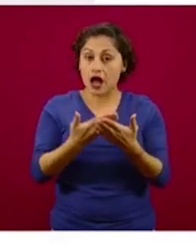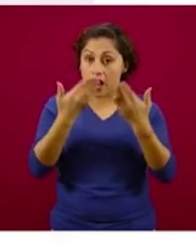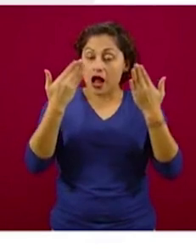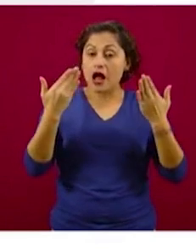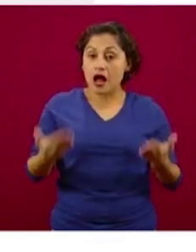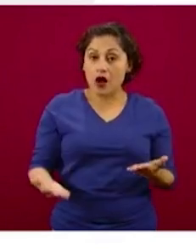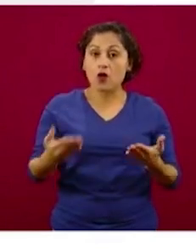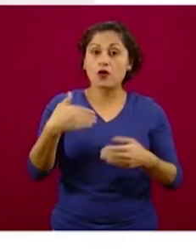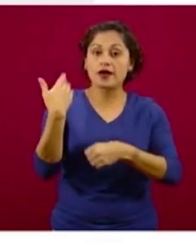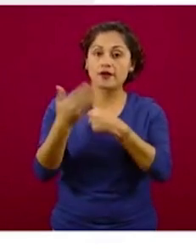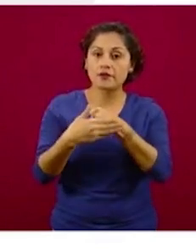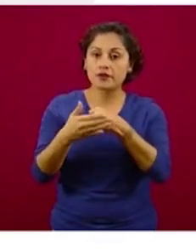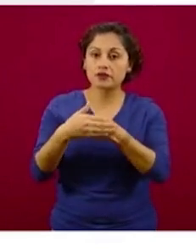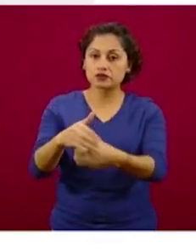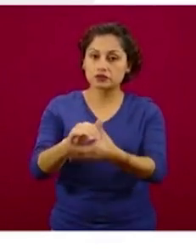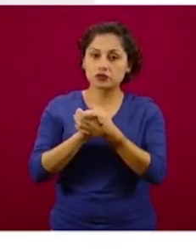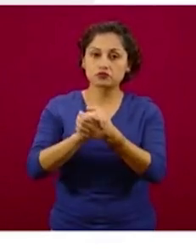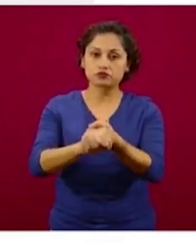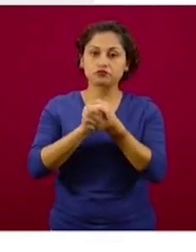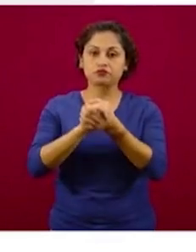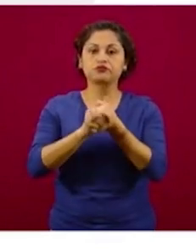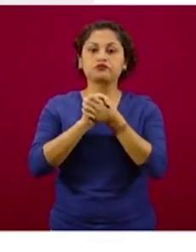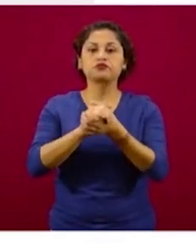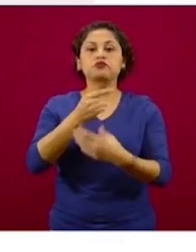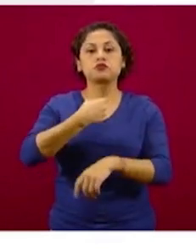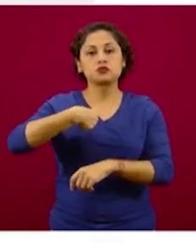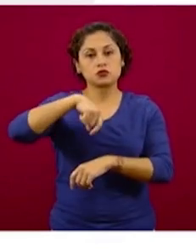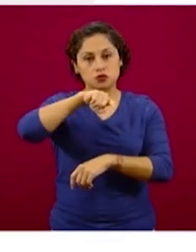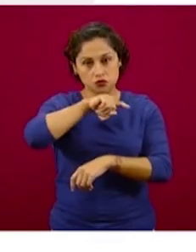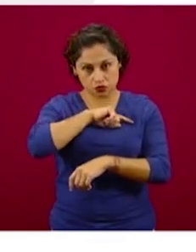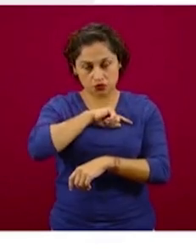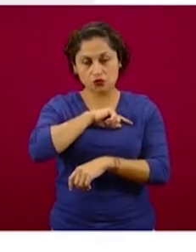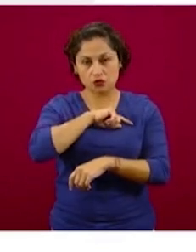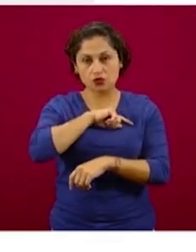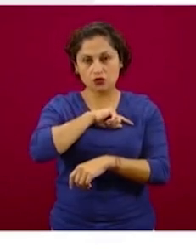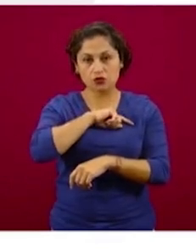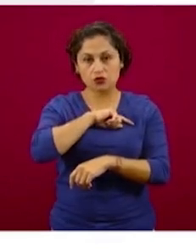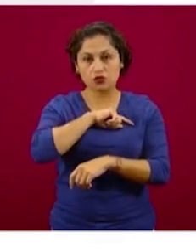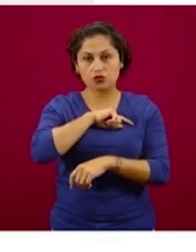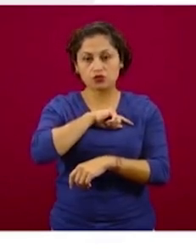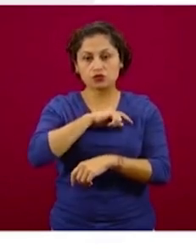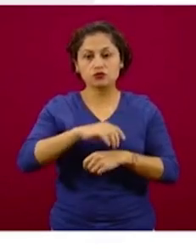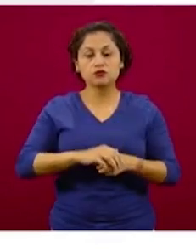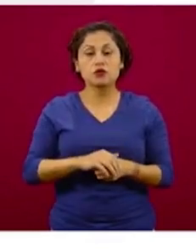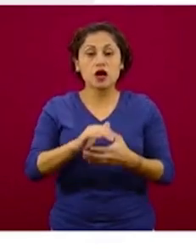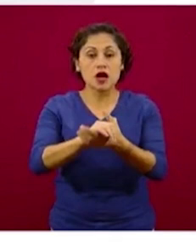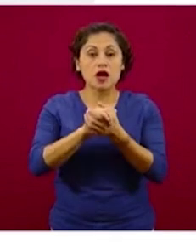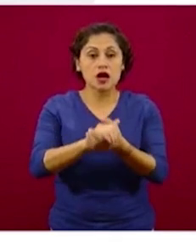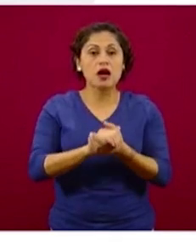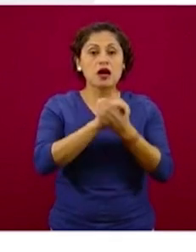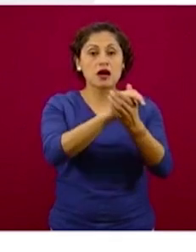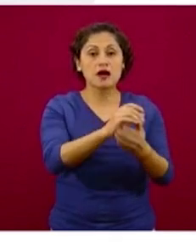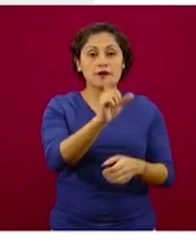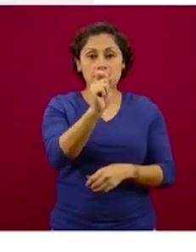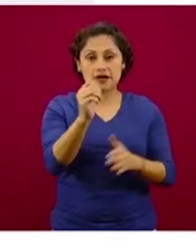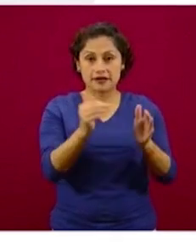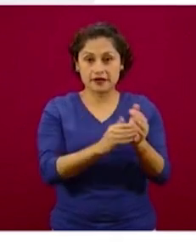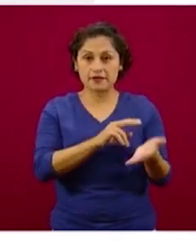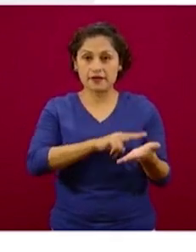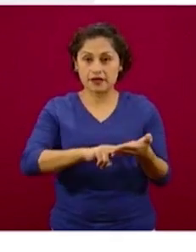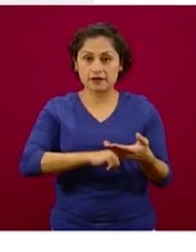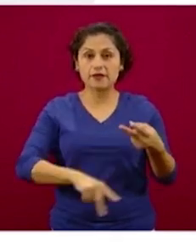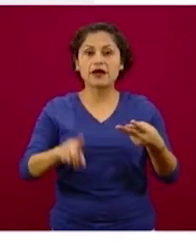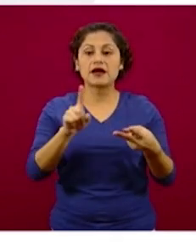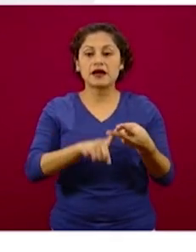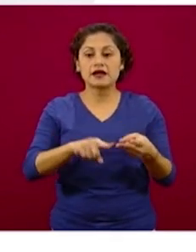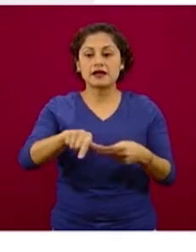poner a disposición de los jugadores 20 mil créditos ordinarios, 12 mil créditos